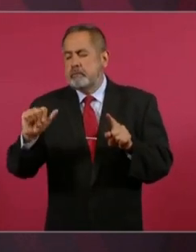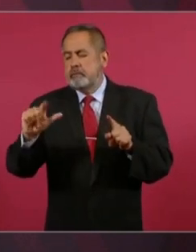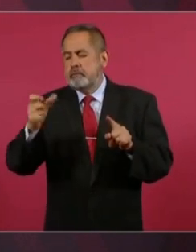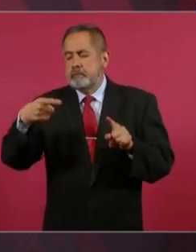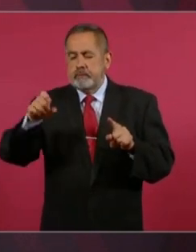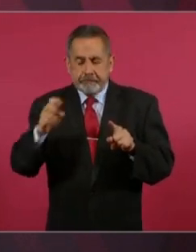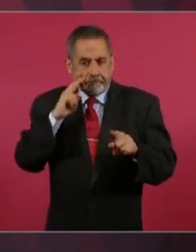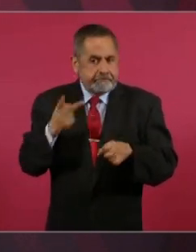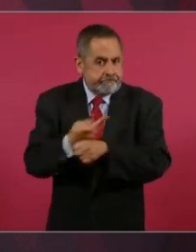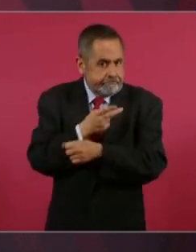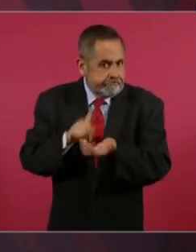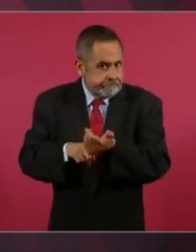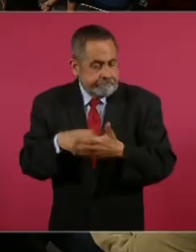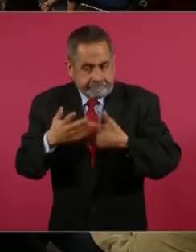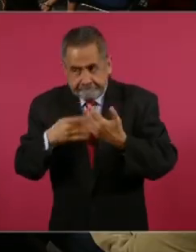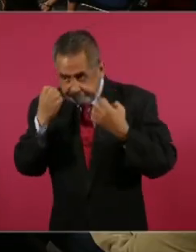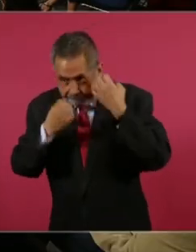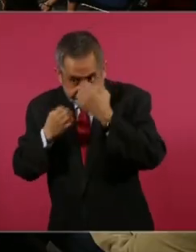tren.